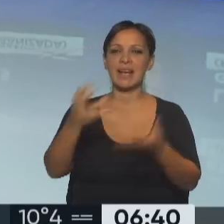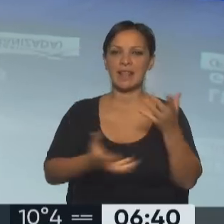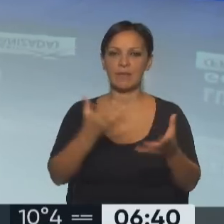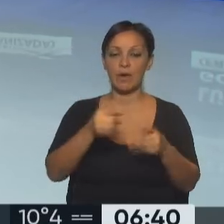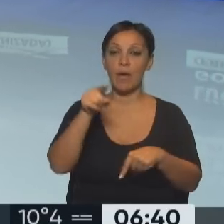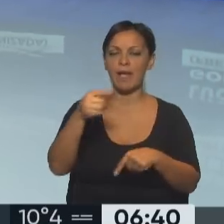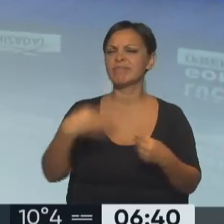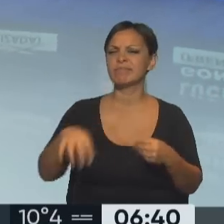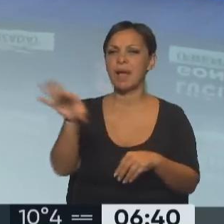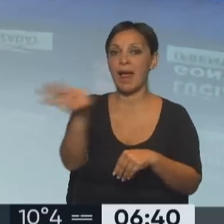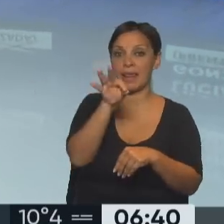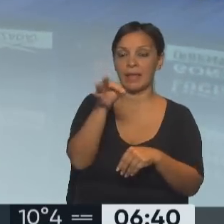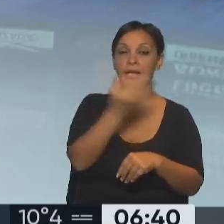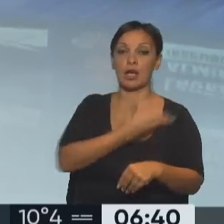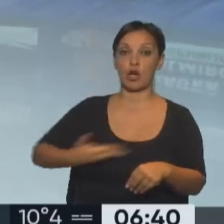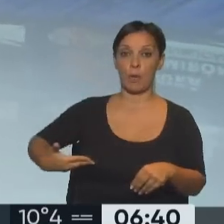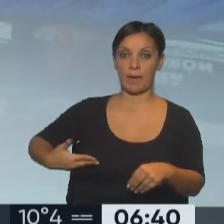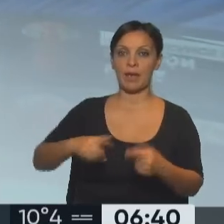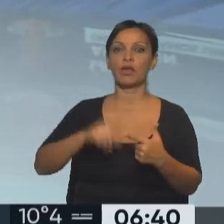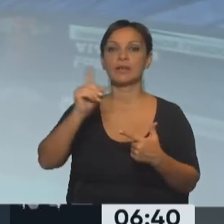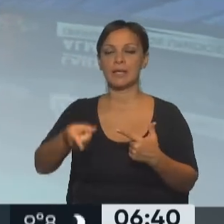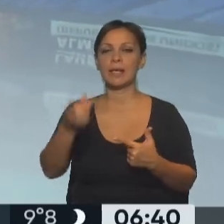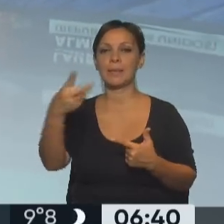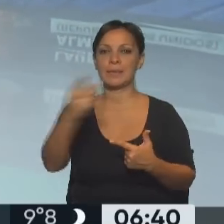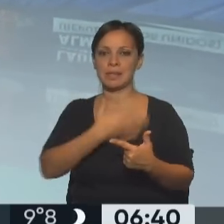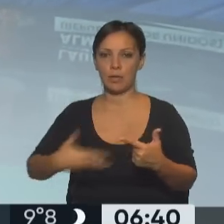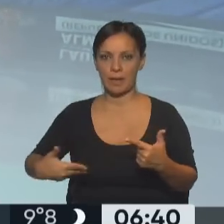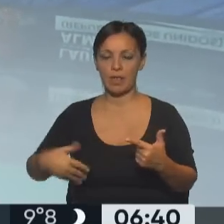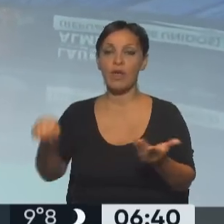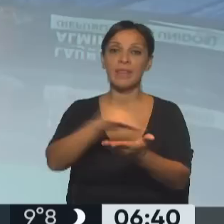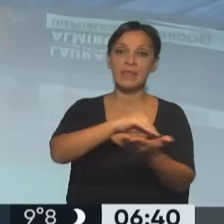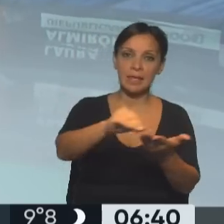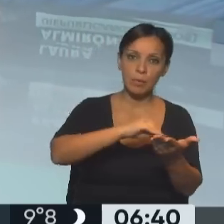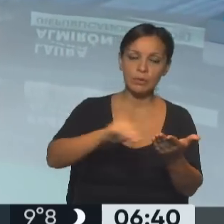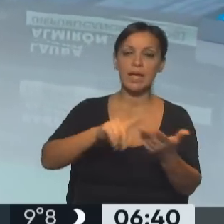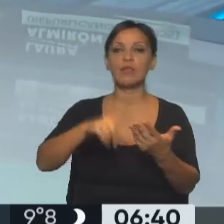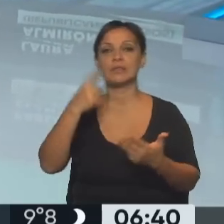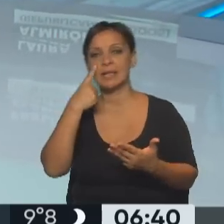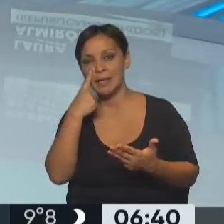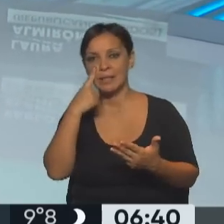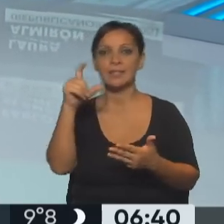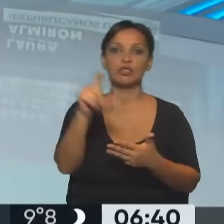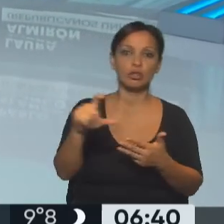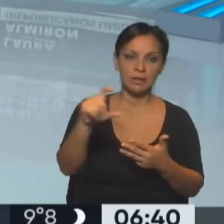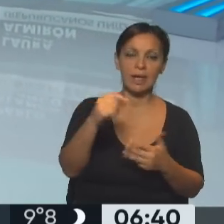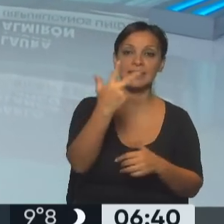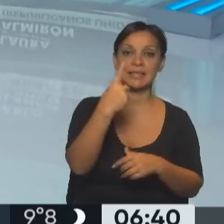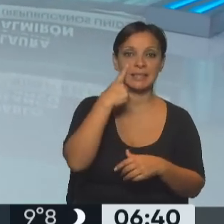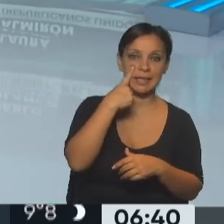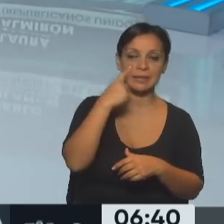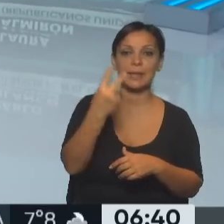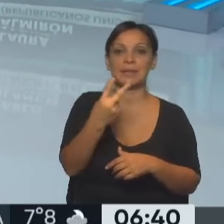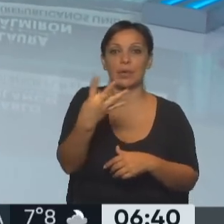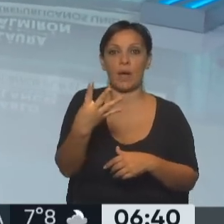vota gobernador y vice, todas las bancas para diputados provinciales, intendentes y concejales, tres intendencias, 24 bancas,